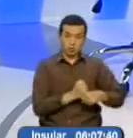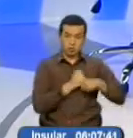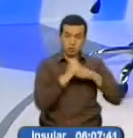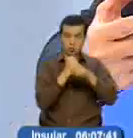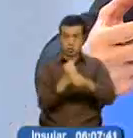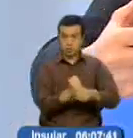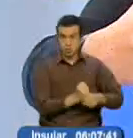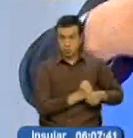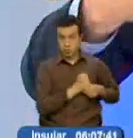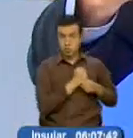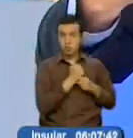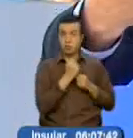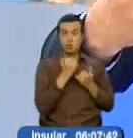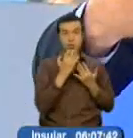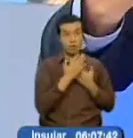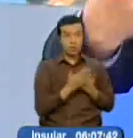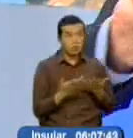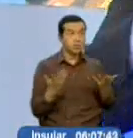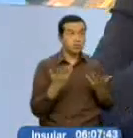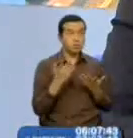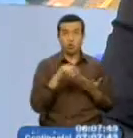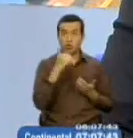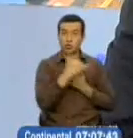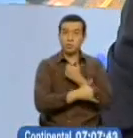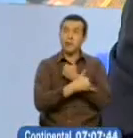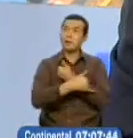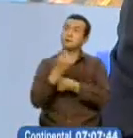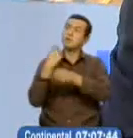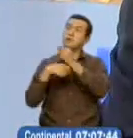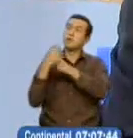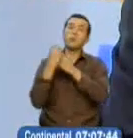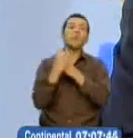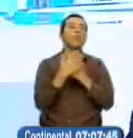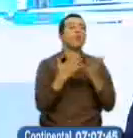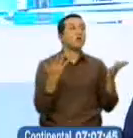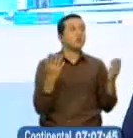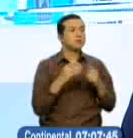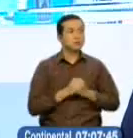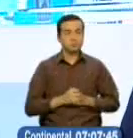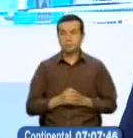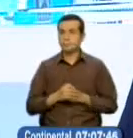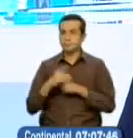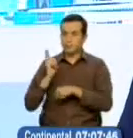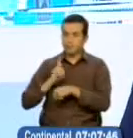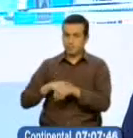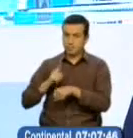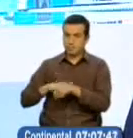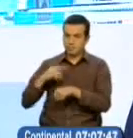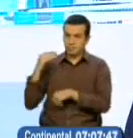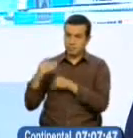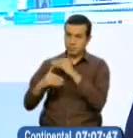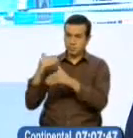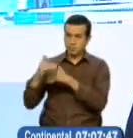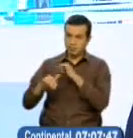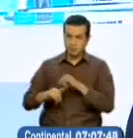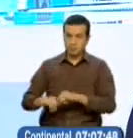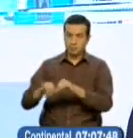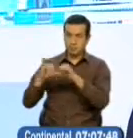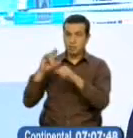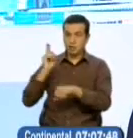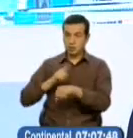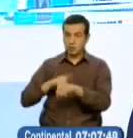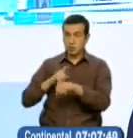¿estaríamos entonces en una potencialidad de exportación de cuánto? En el tiempo pico